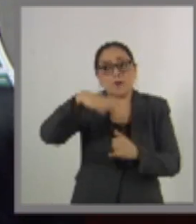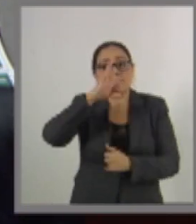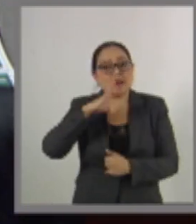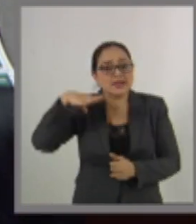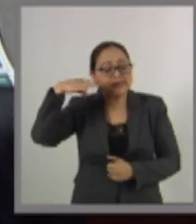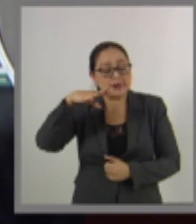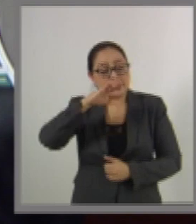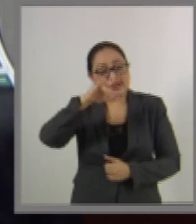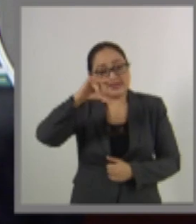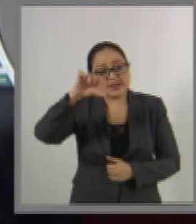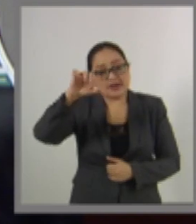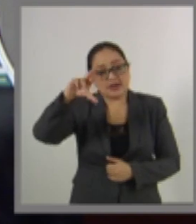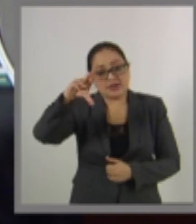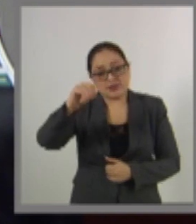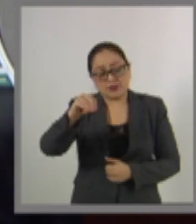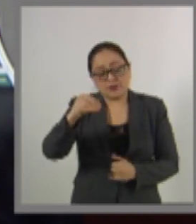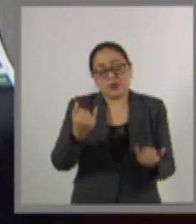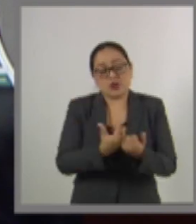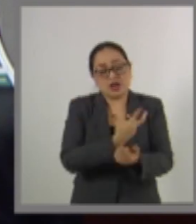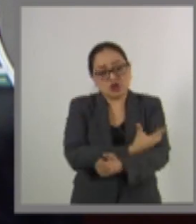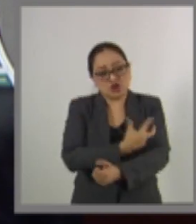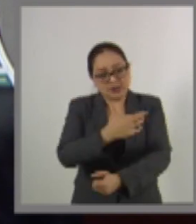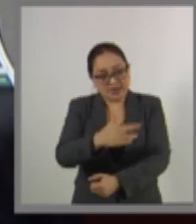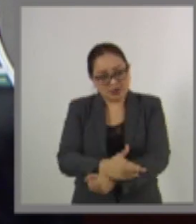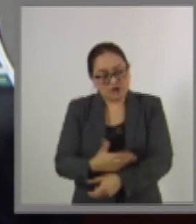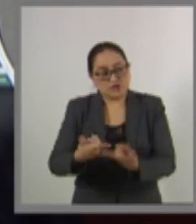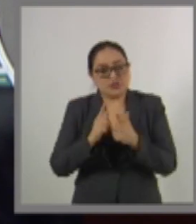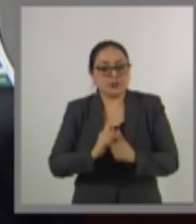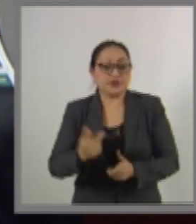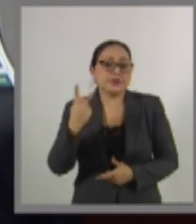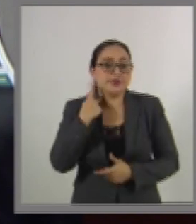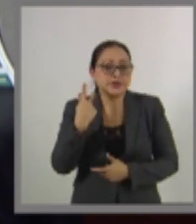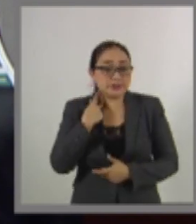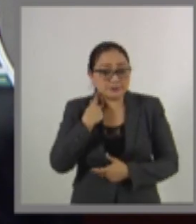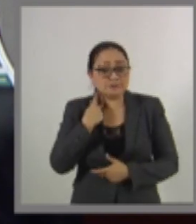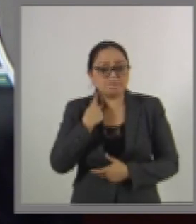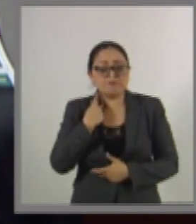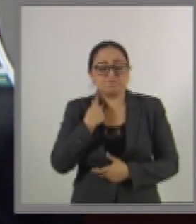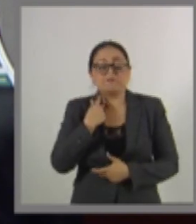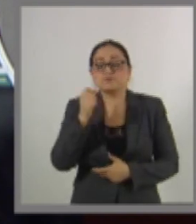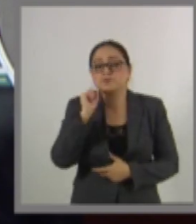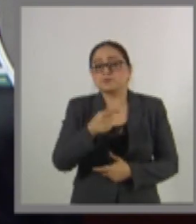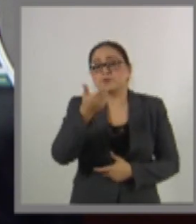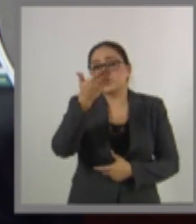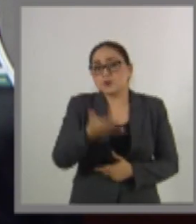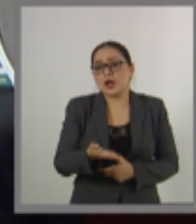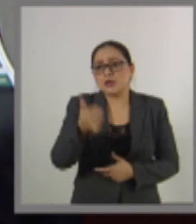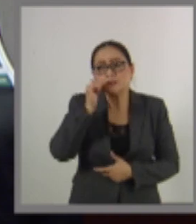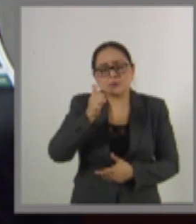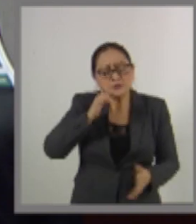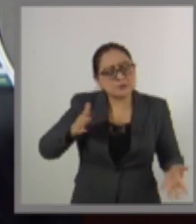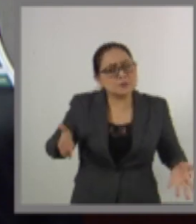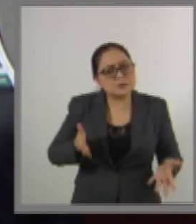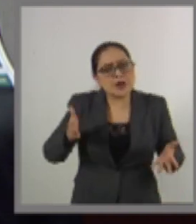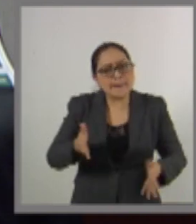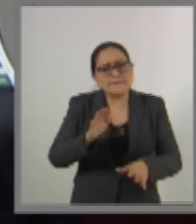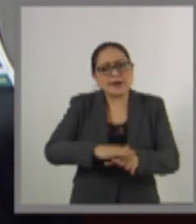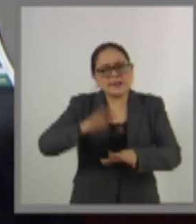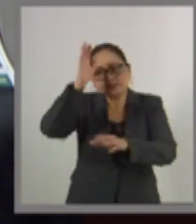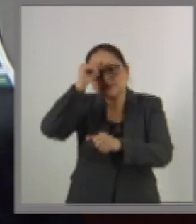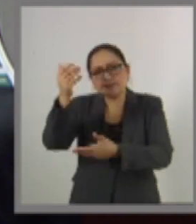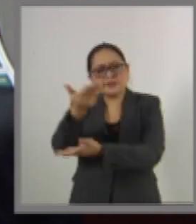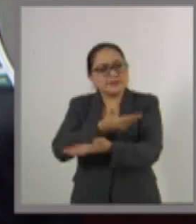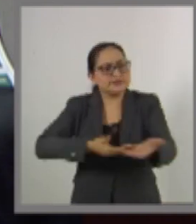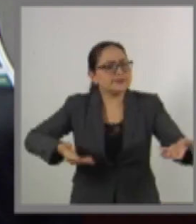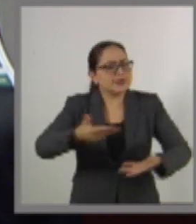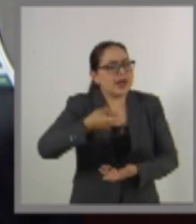como coordinador de su grupo parlamentario, de poder impulsar el consenso, el acuerdo al